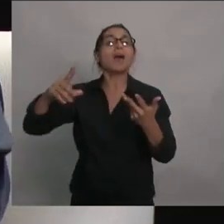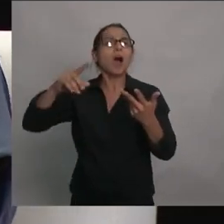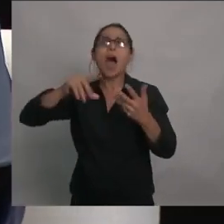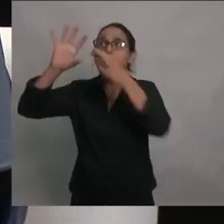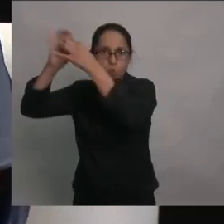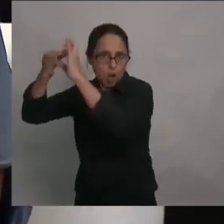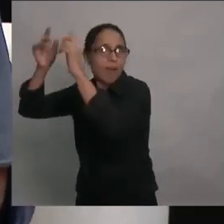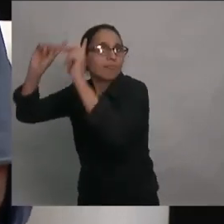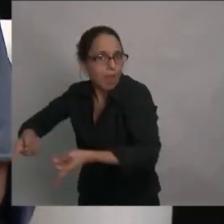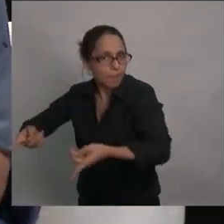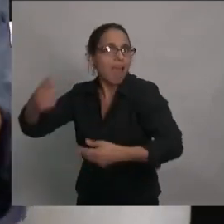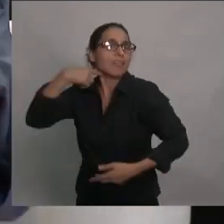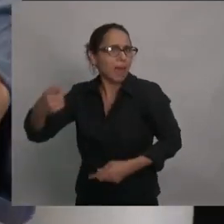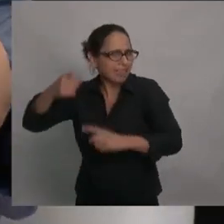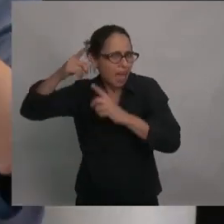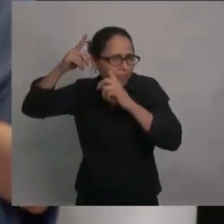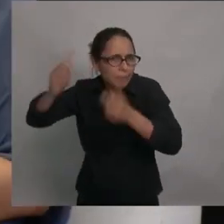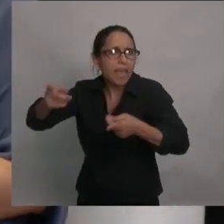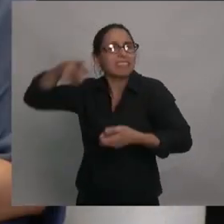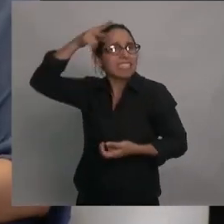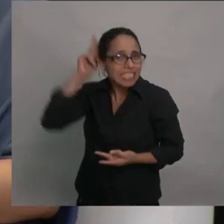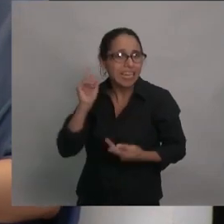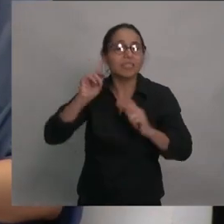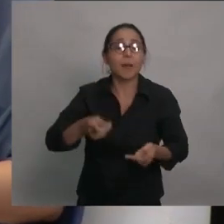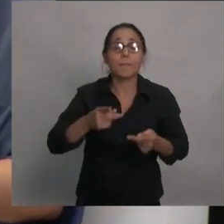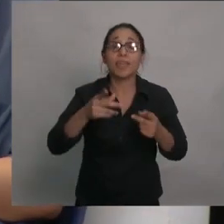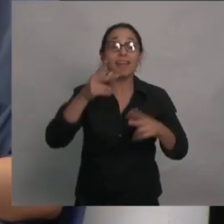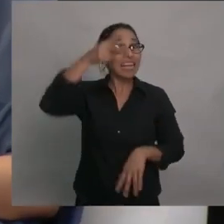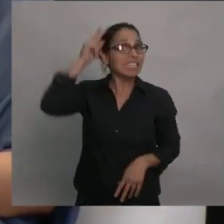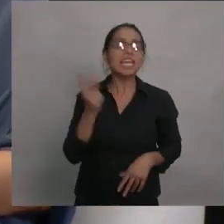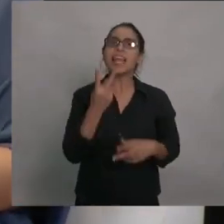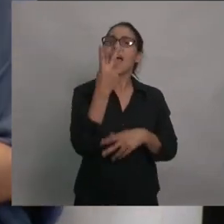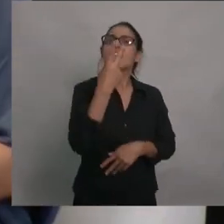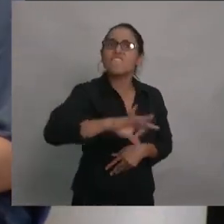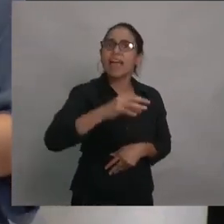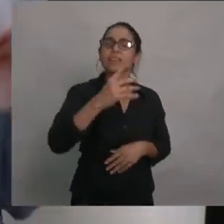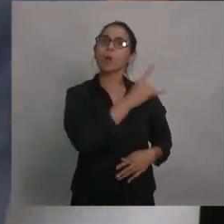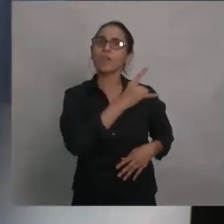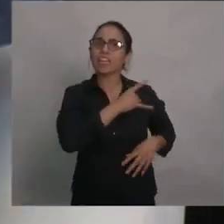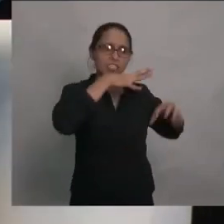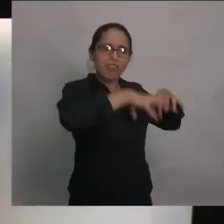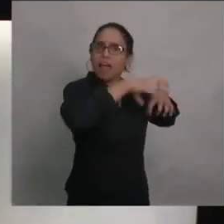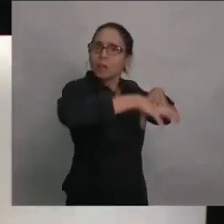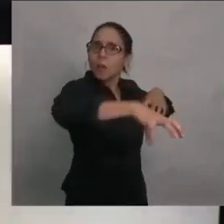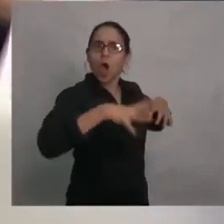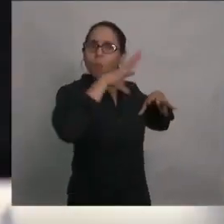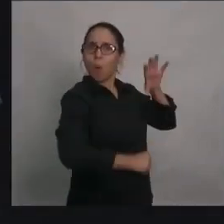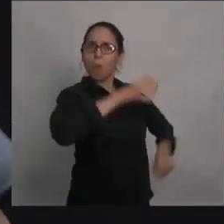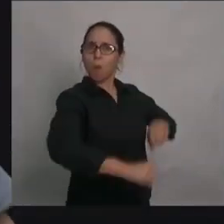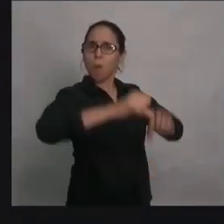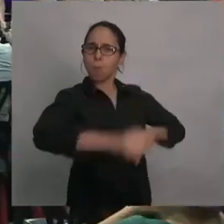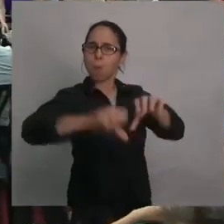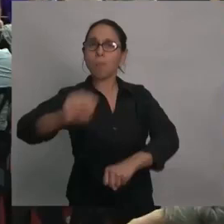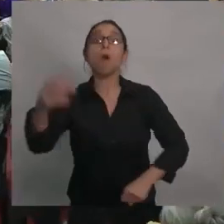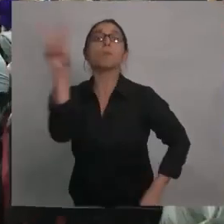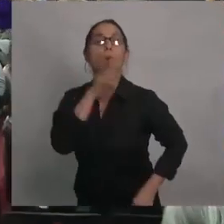en Europa y en España. En Chile se tomaron 20 universidades. La espita,